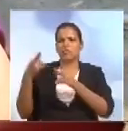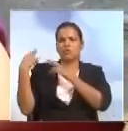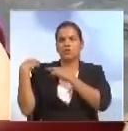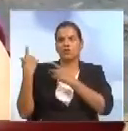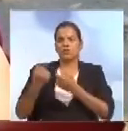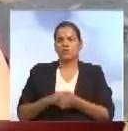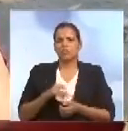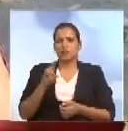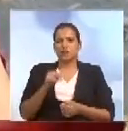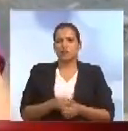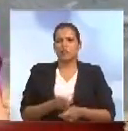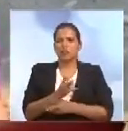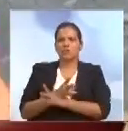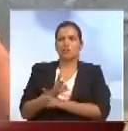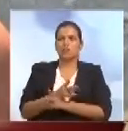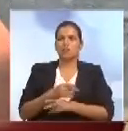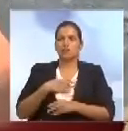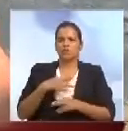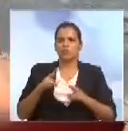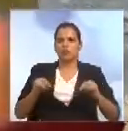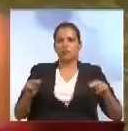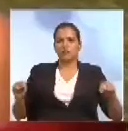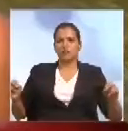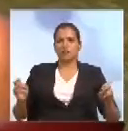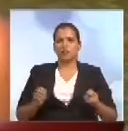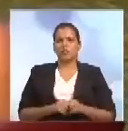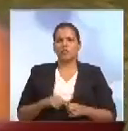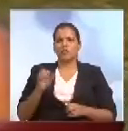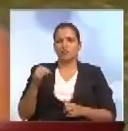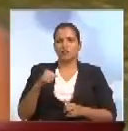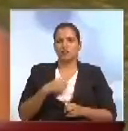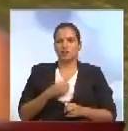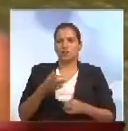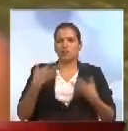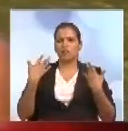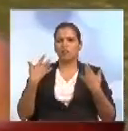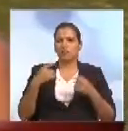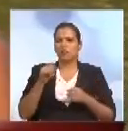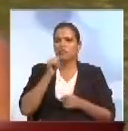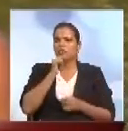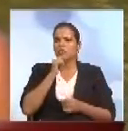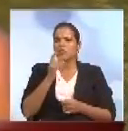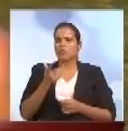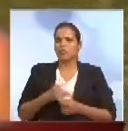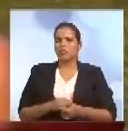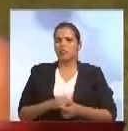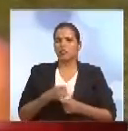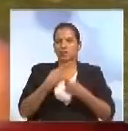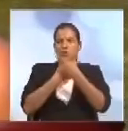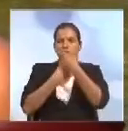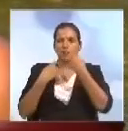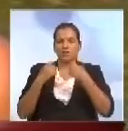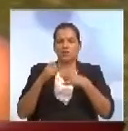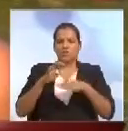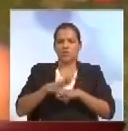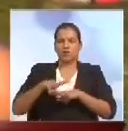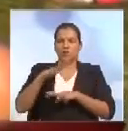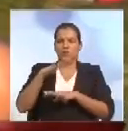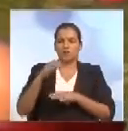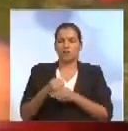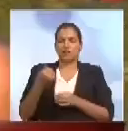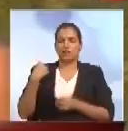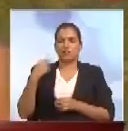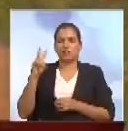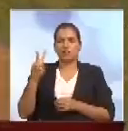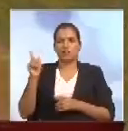sin conciencia, que no cuidan esta naturaleza. Sí, porque el calor, pues, y tampoco hay agua en la 15 de marzo. ¿Qué tiempo tiene sin agua ya?